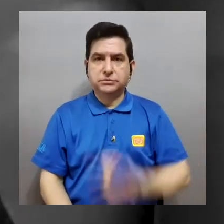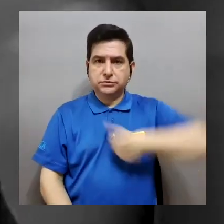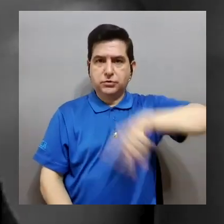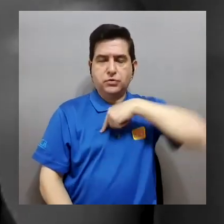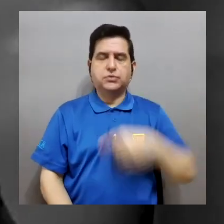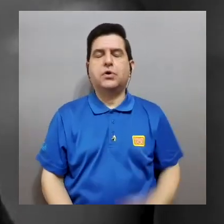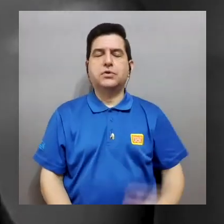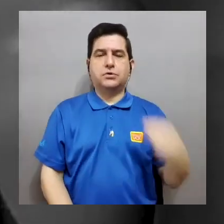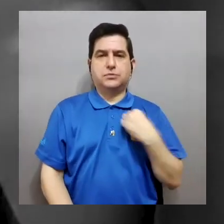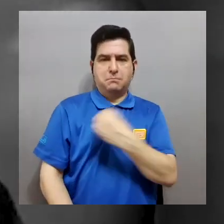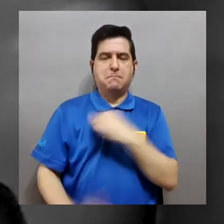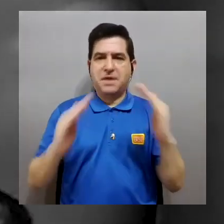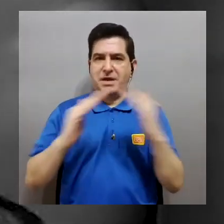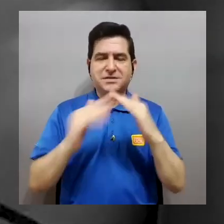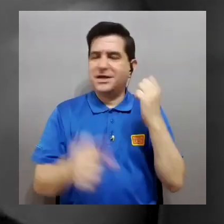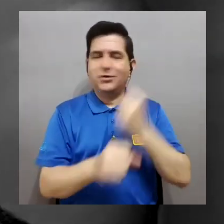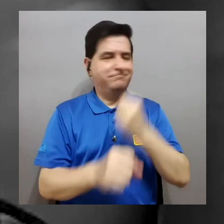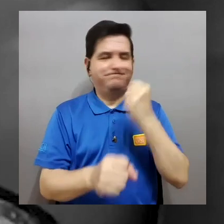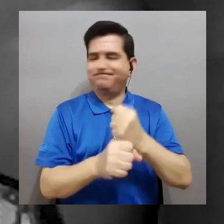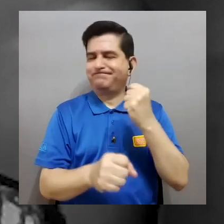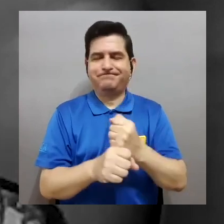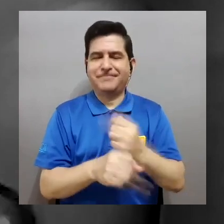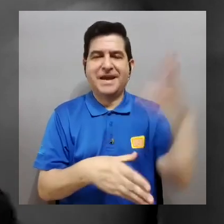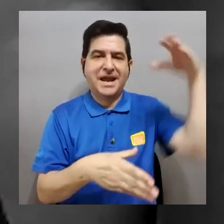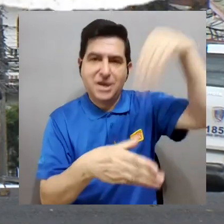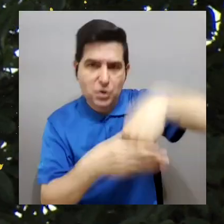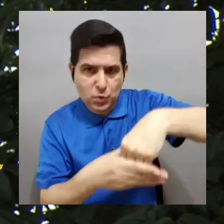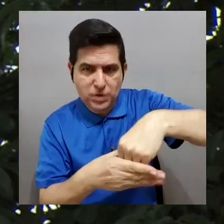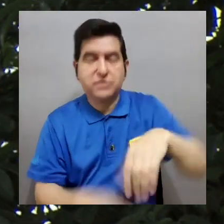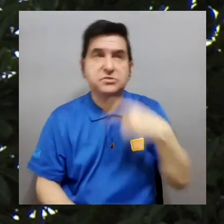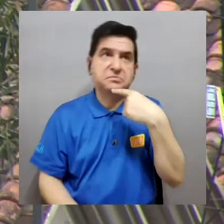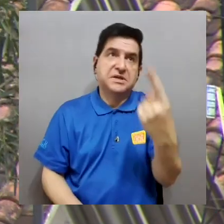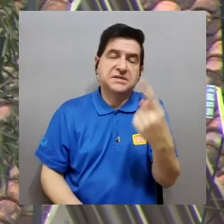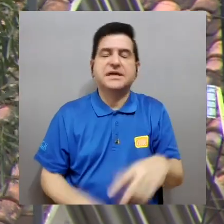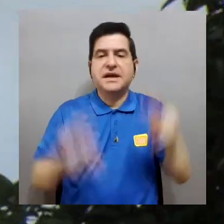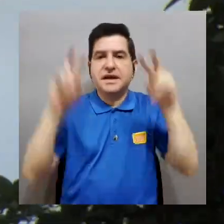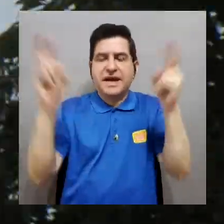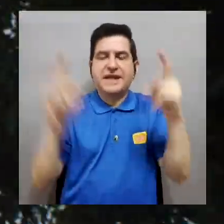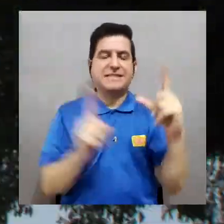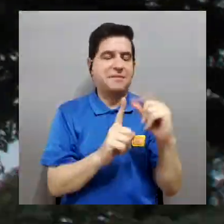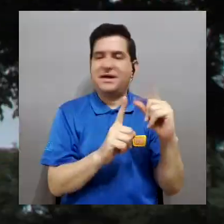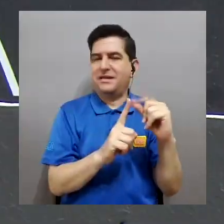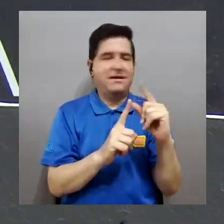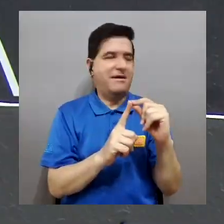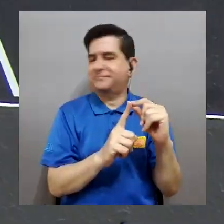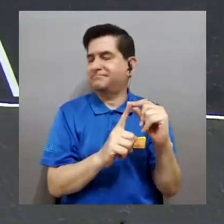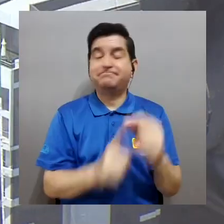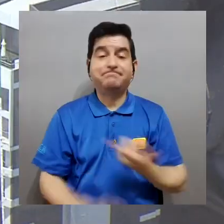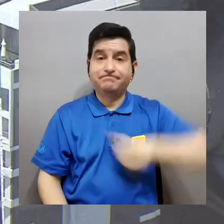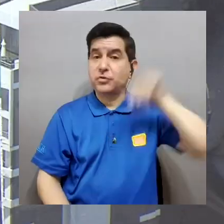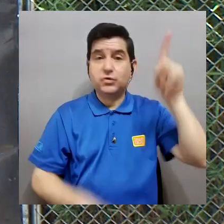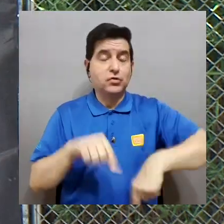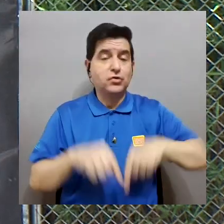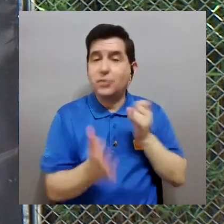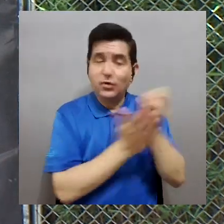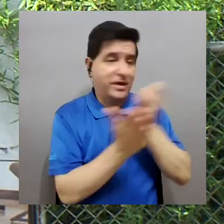desde el Ministerio de Vivienda no trabajamos, o sea, no estamos involucrados, por decirlo así, en el tema de alquileres. Por lo tanto, nosotros